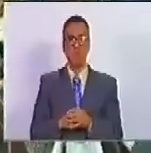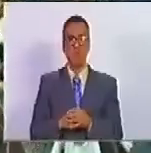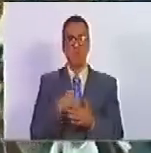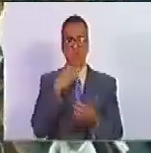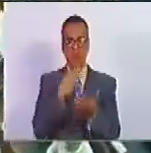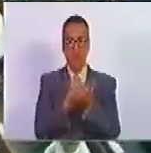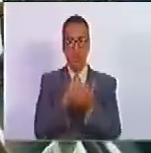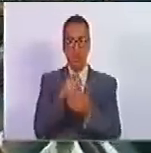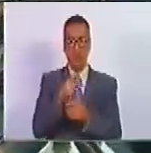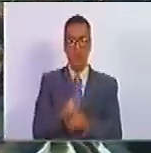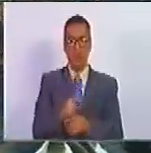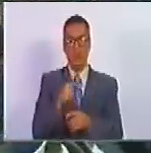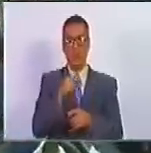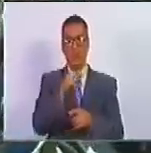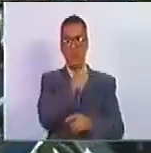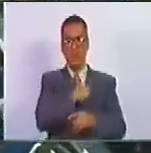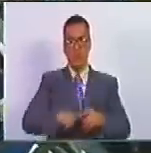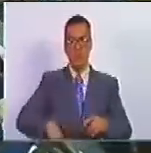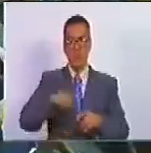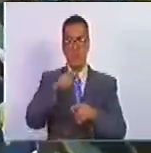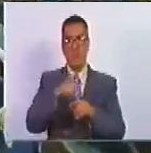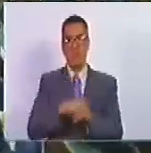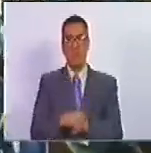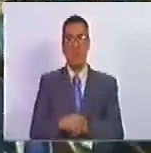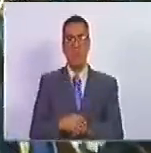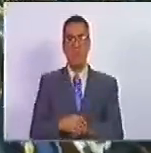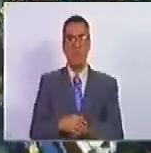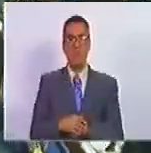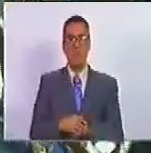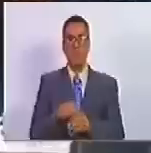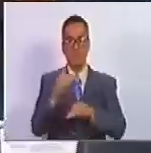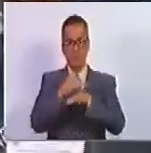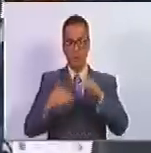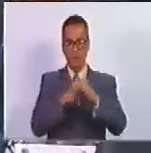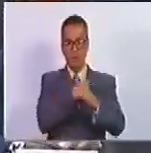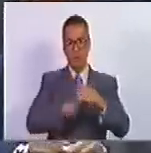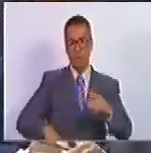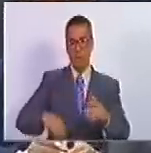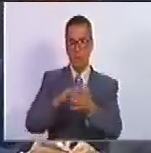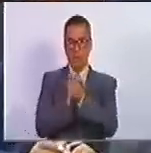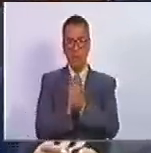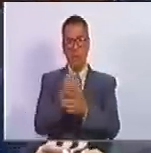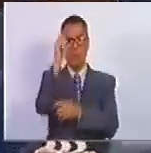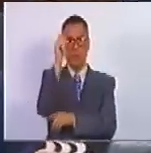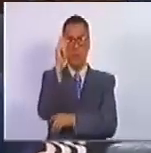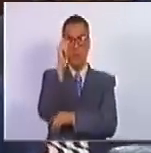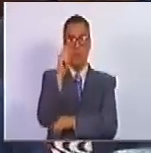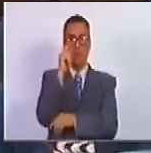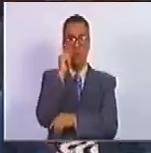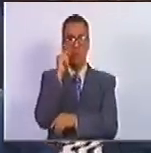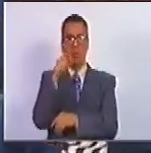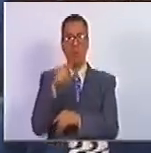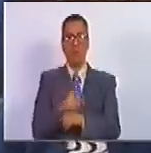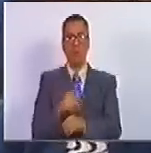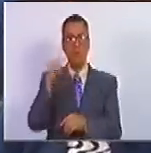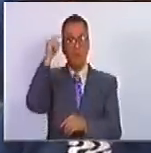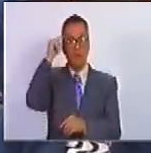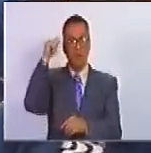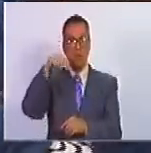Gracias, señor presidente, ciudadano vicepresidente, colegas diputados y diputadas.